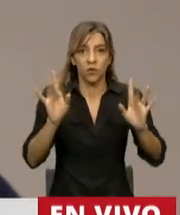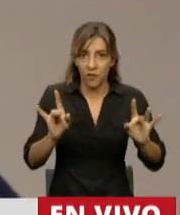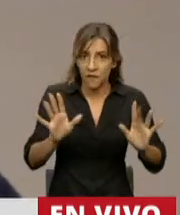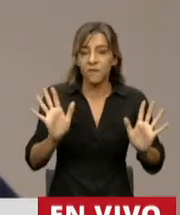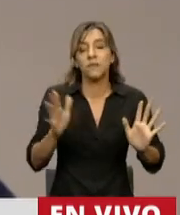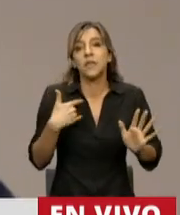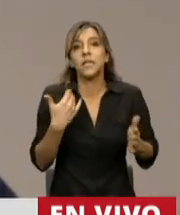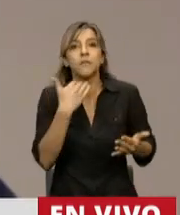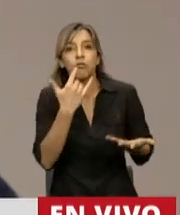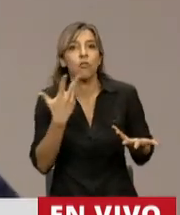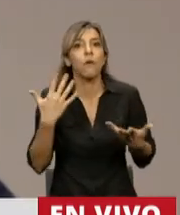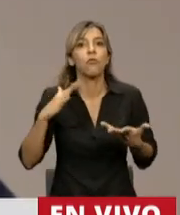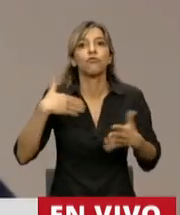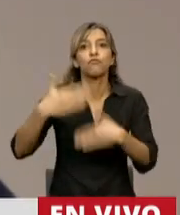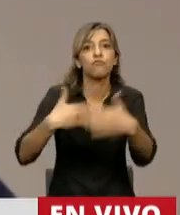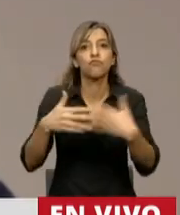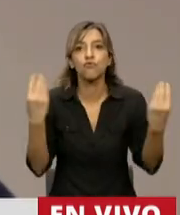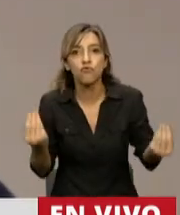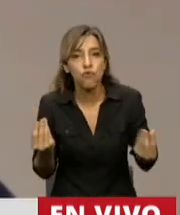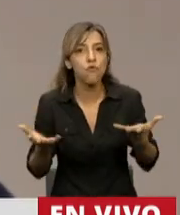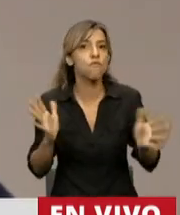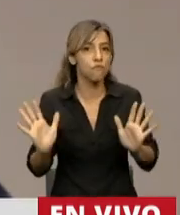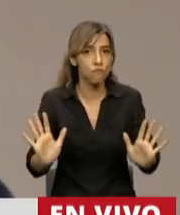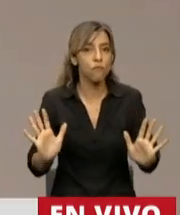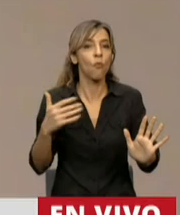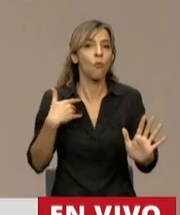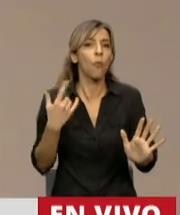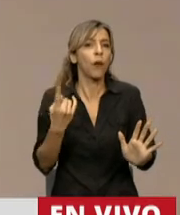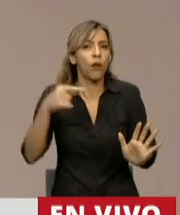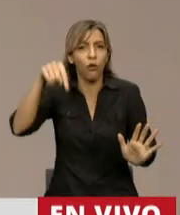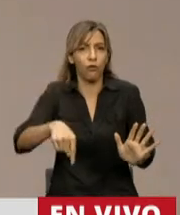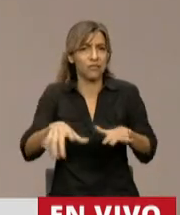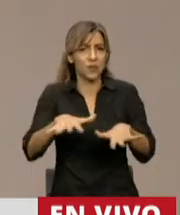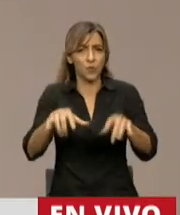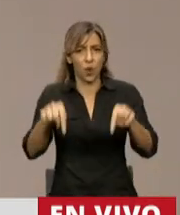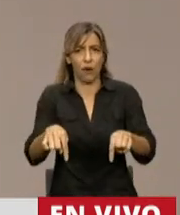que no tiene un rumbo, y aclaraba también que no es de ahora, que hace tiempo que venimos así.